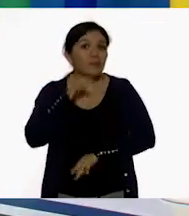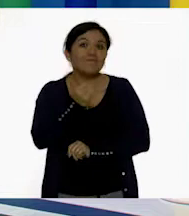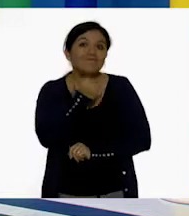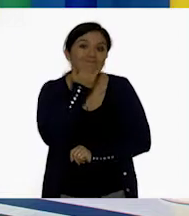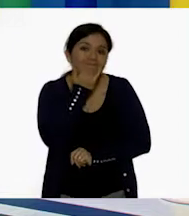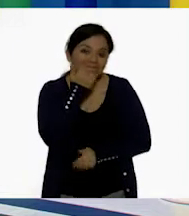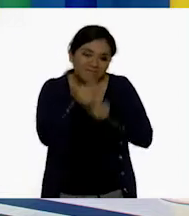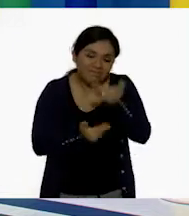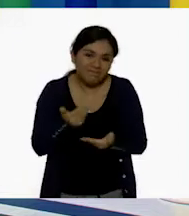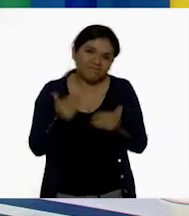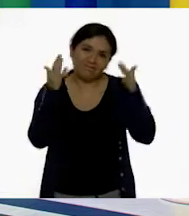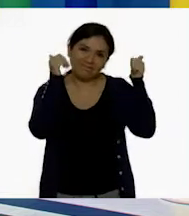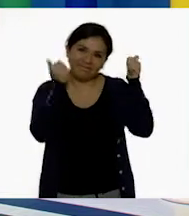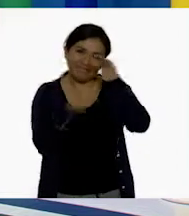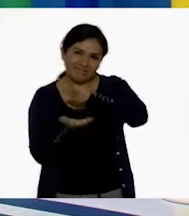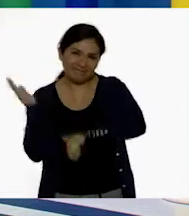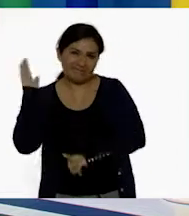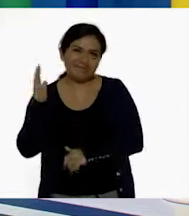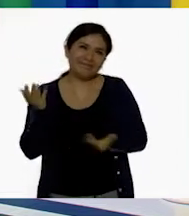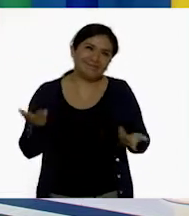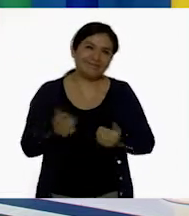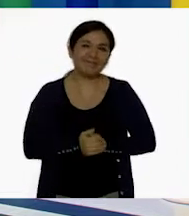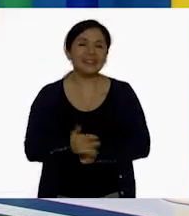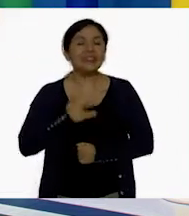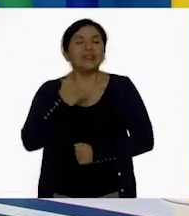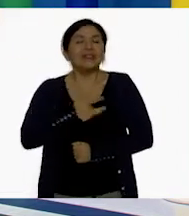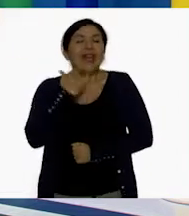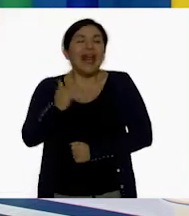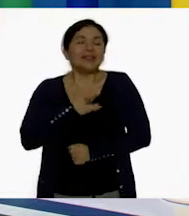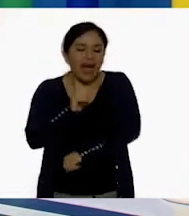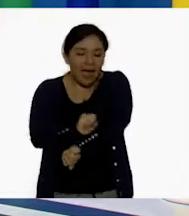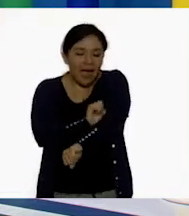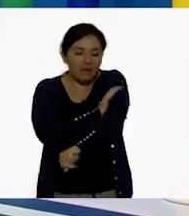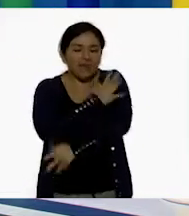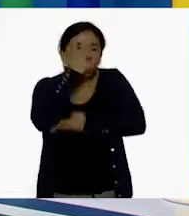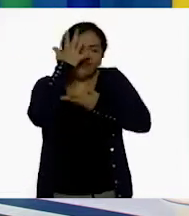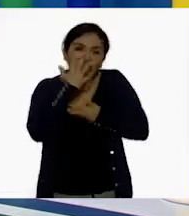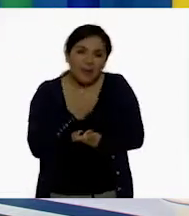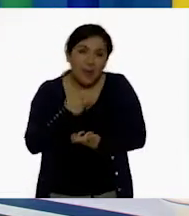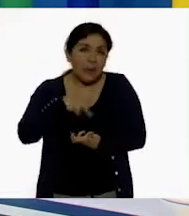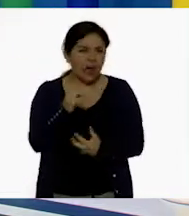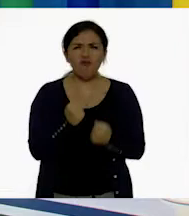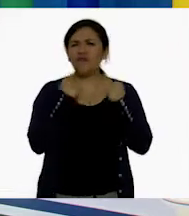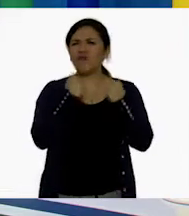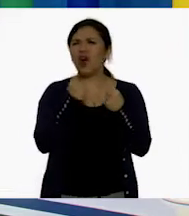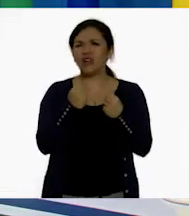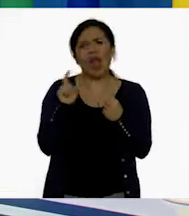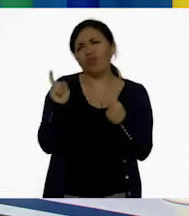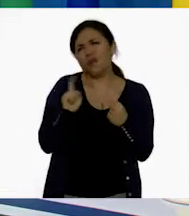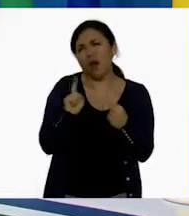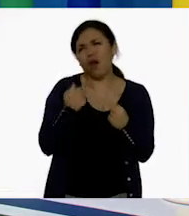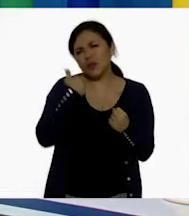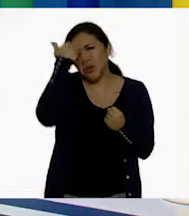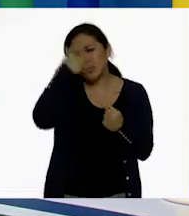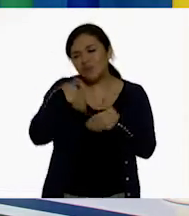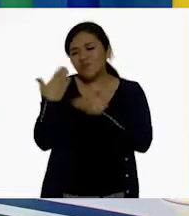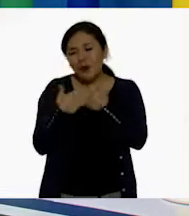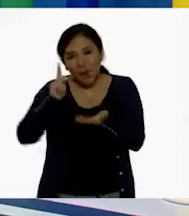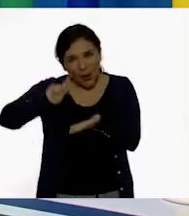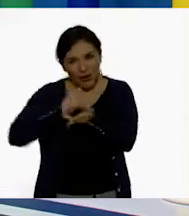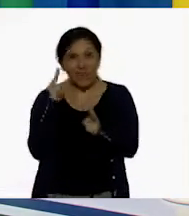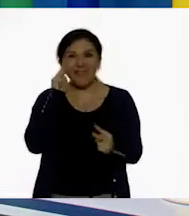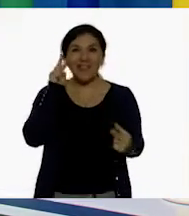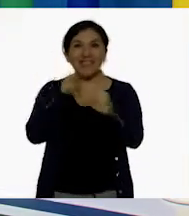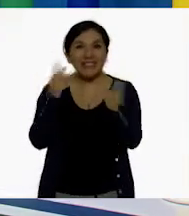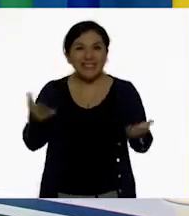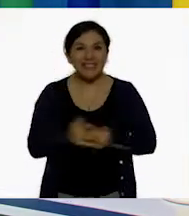desgraciadamente, que despedirnos. Oh. Y siento la emoción de la tristeza, aunque no en una intensidad tan alta, porque sé que vamos a regresar.